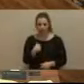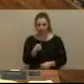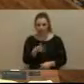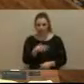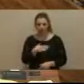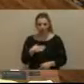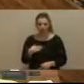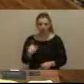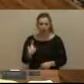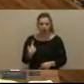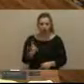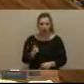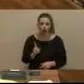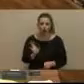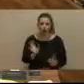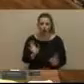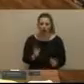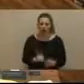pretendo elevar,